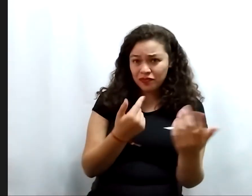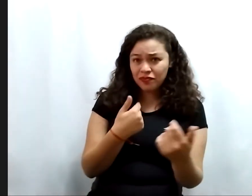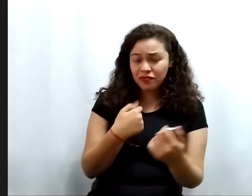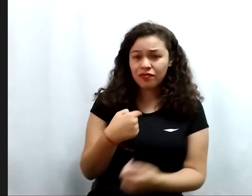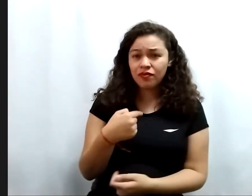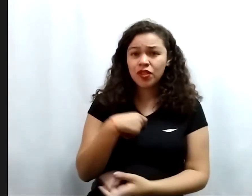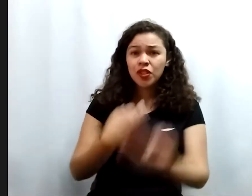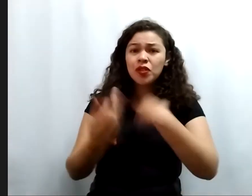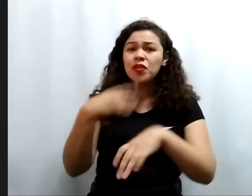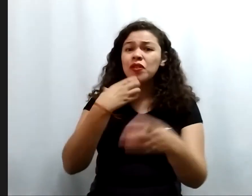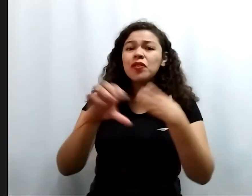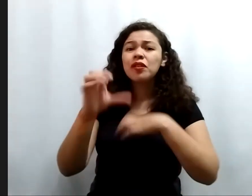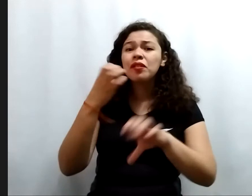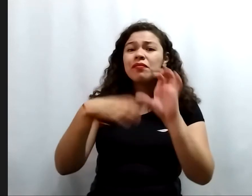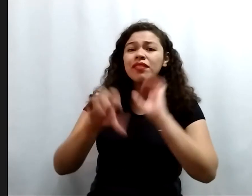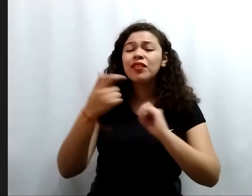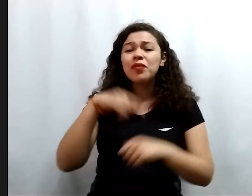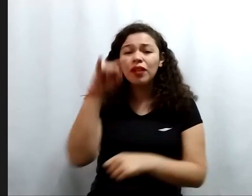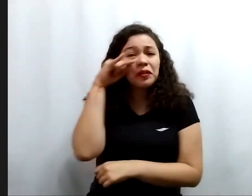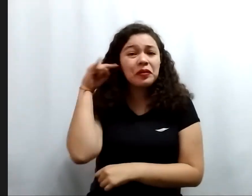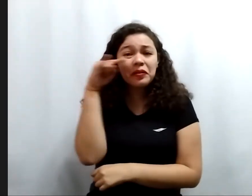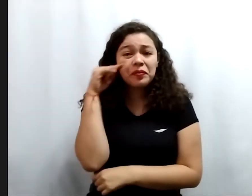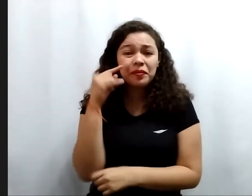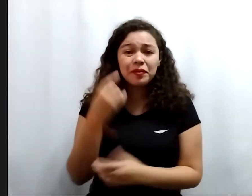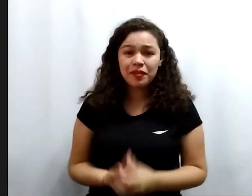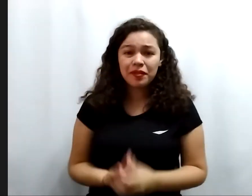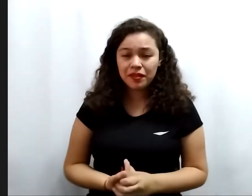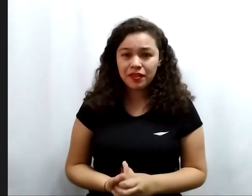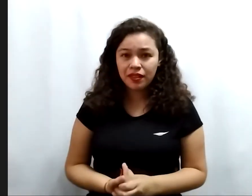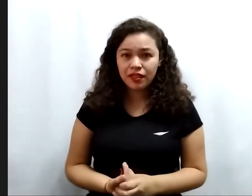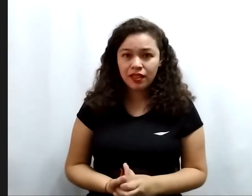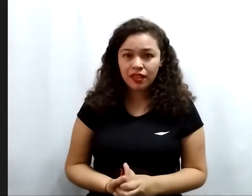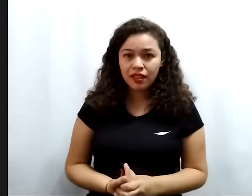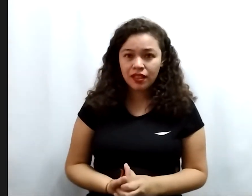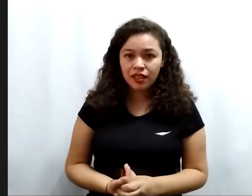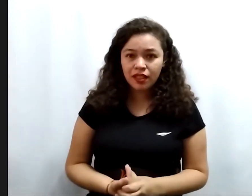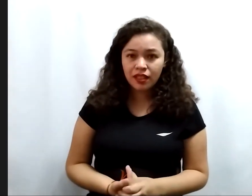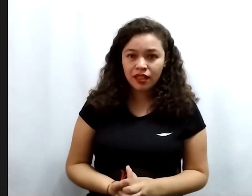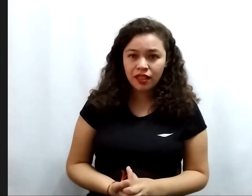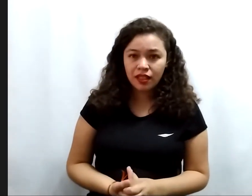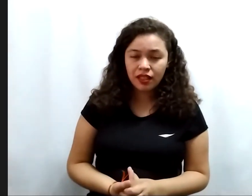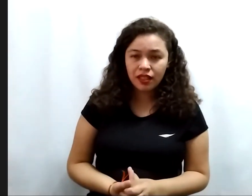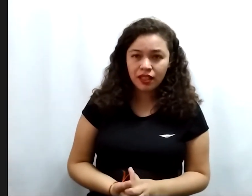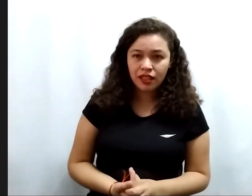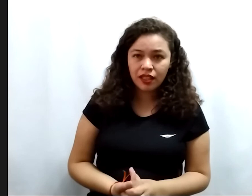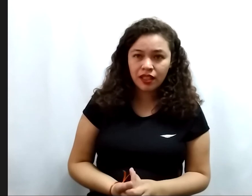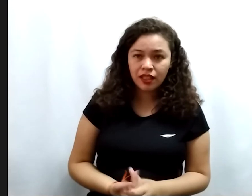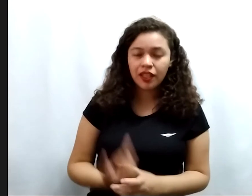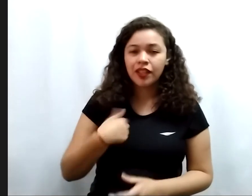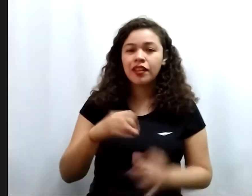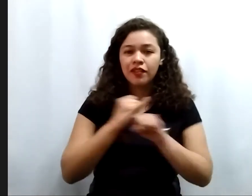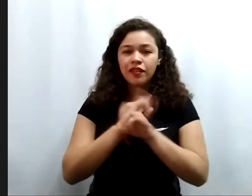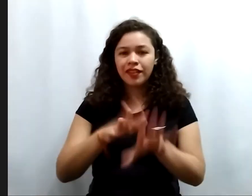los comentarios que me van poniendo aquí, no los había visto, pero Sí, ya los justo estaré eso le iba revisando y estaré a- dando información. Dime,